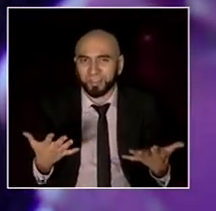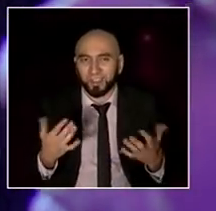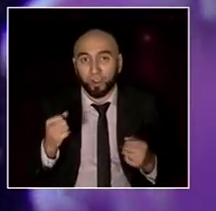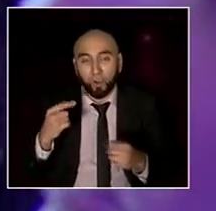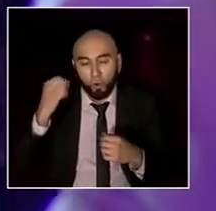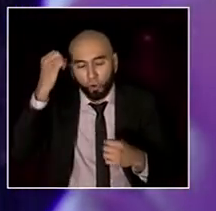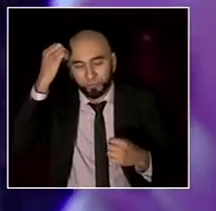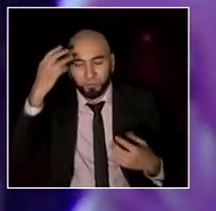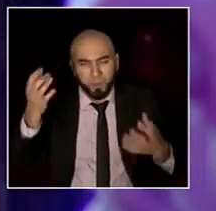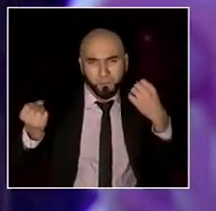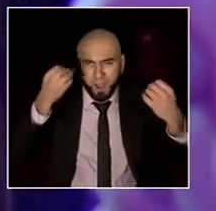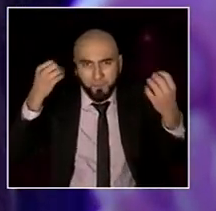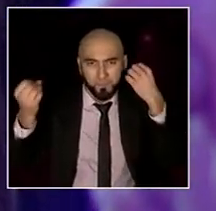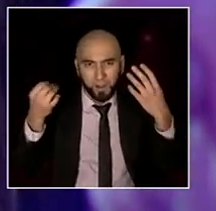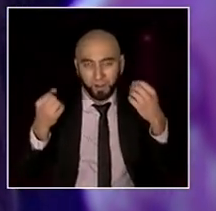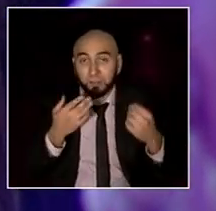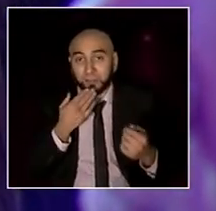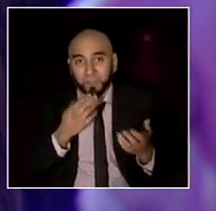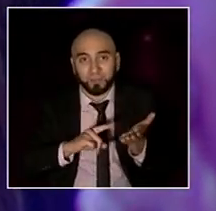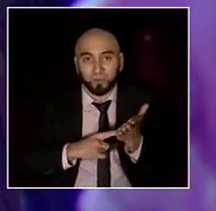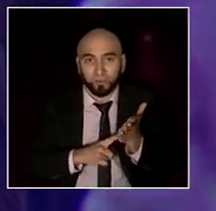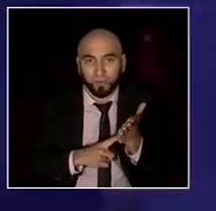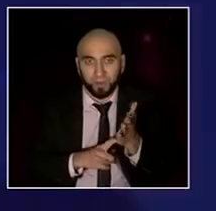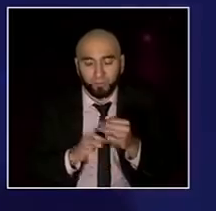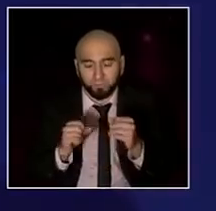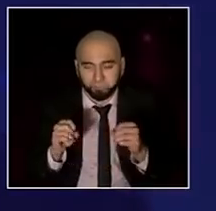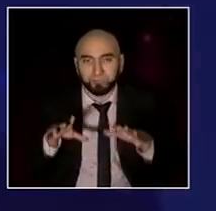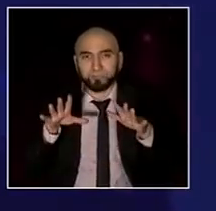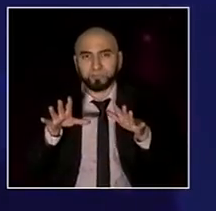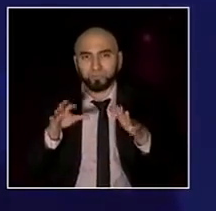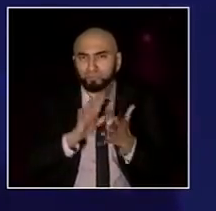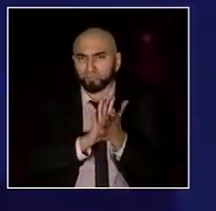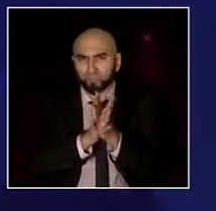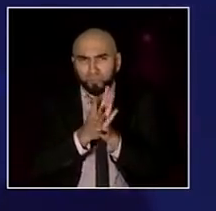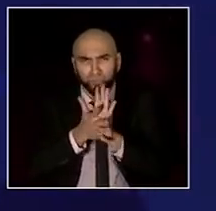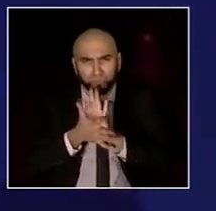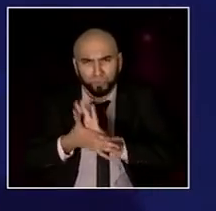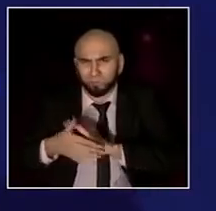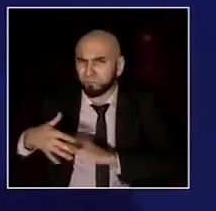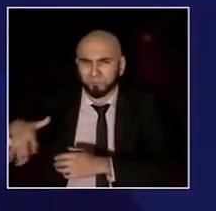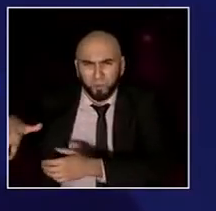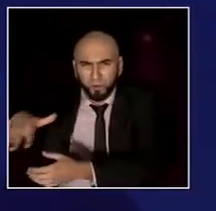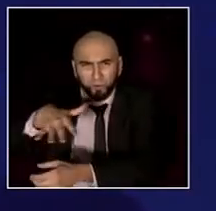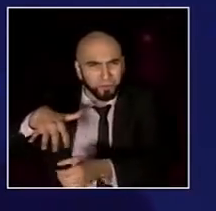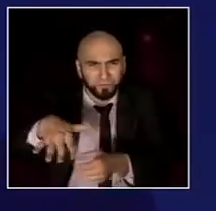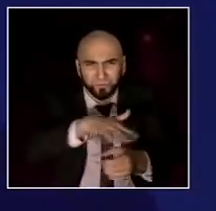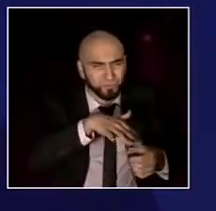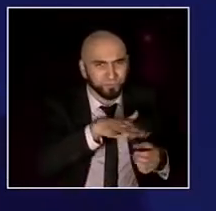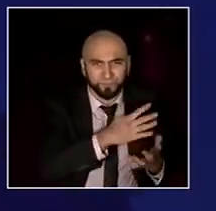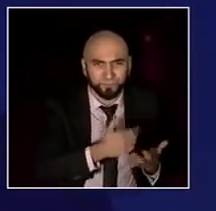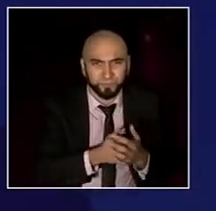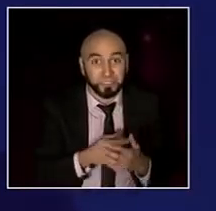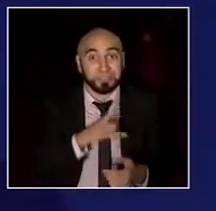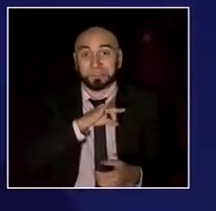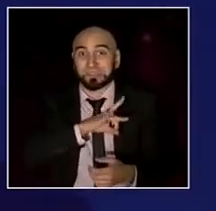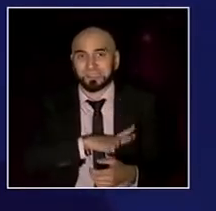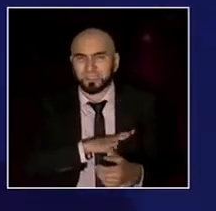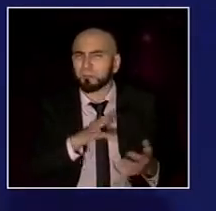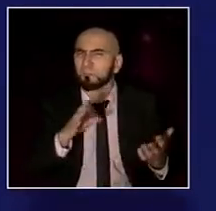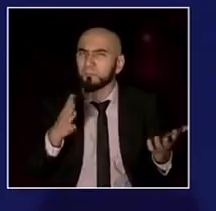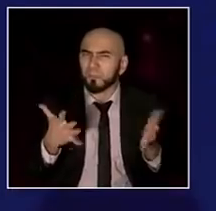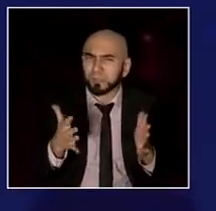tecnología está impactando en todos los campos, con ritmos y profundidades diversas. Chile parece caracterizarse por